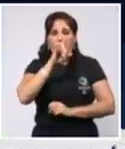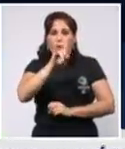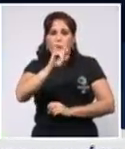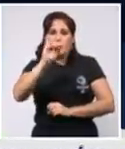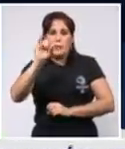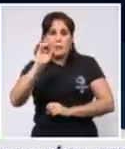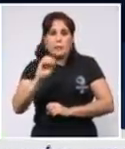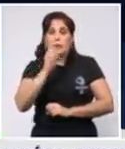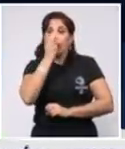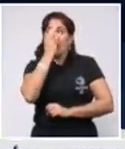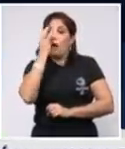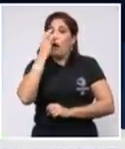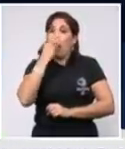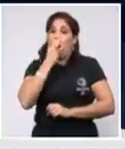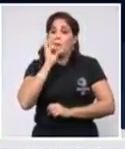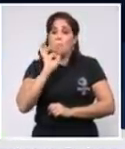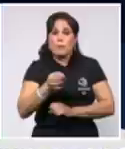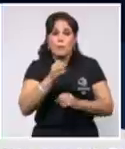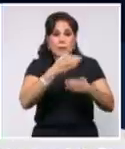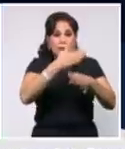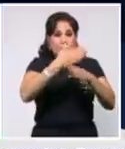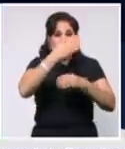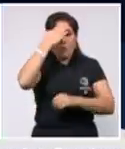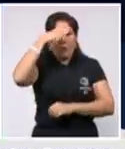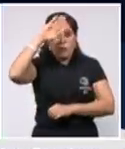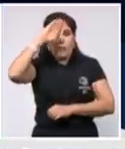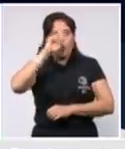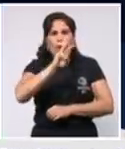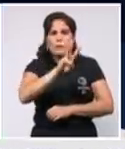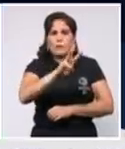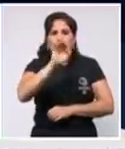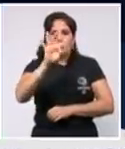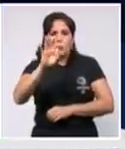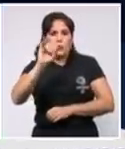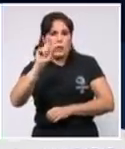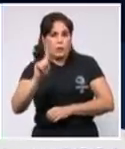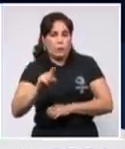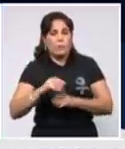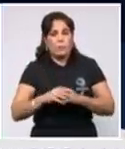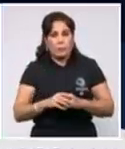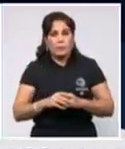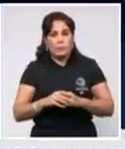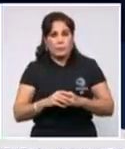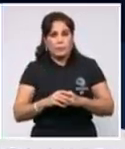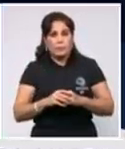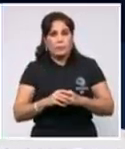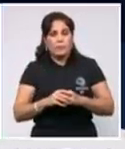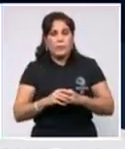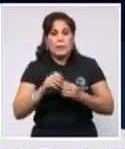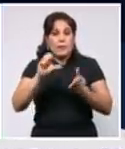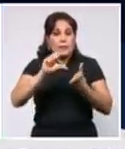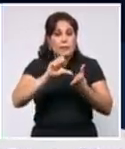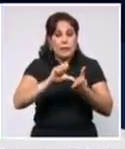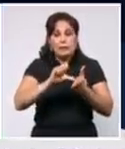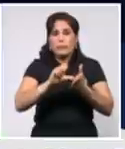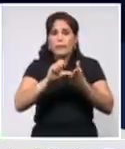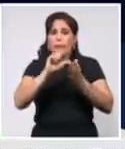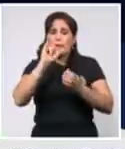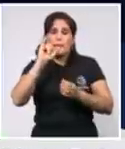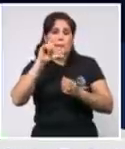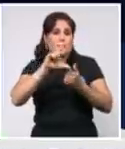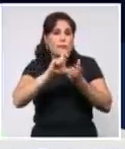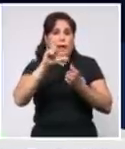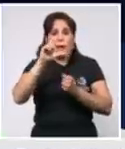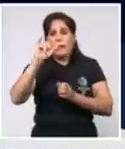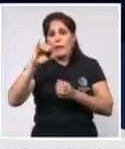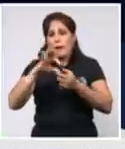960, de Santiago de Cuba 381, el Centro de Ingeniería Genética y Biotecnología